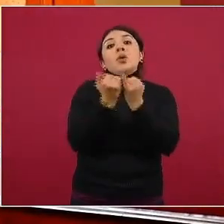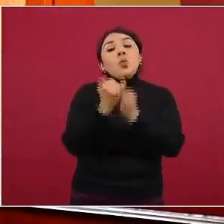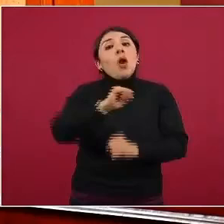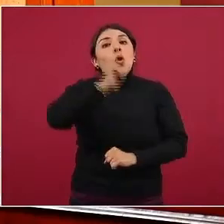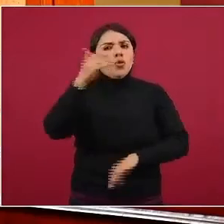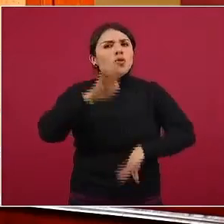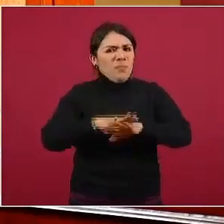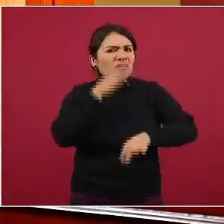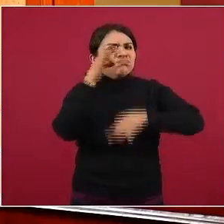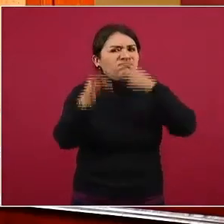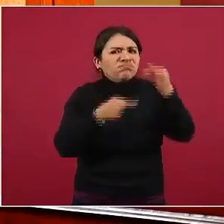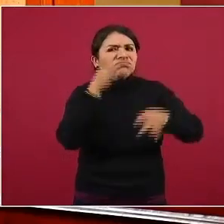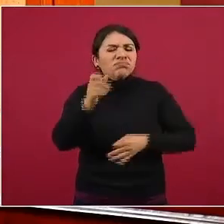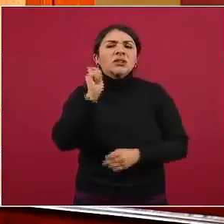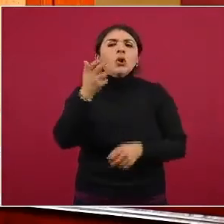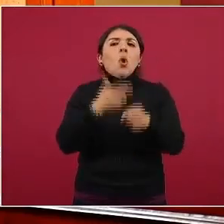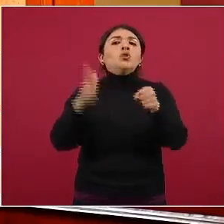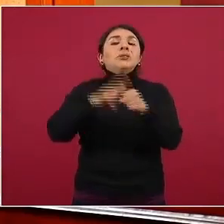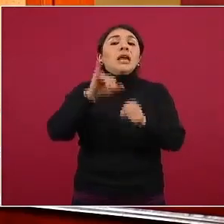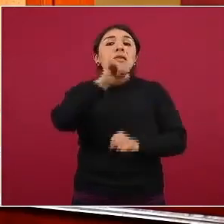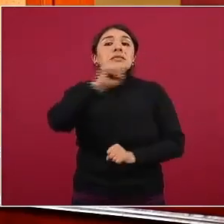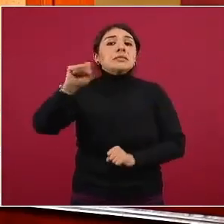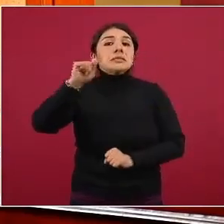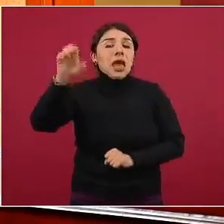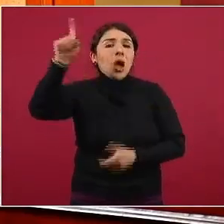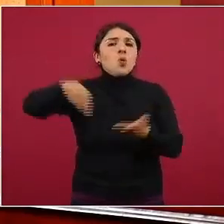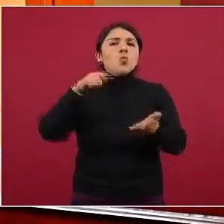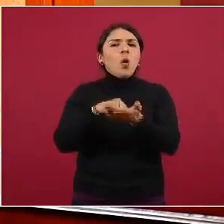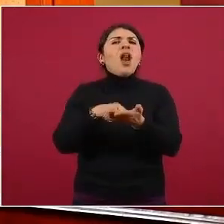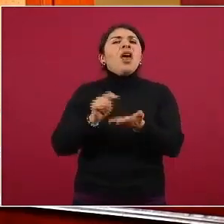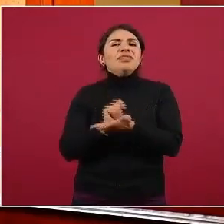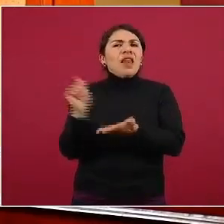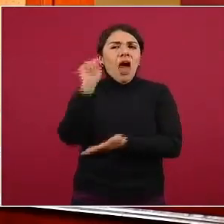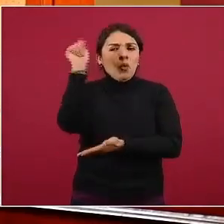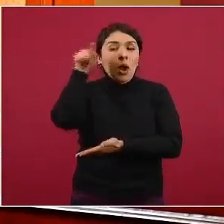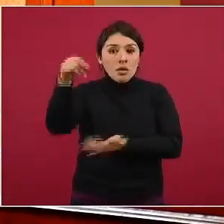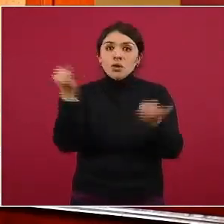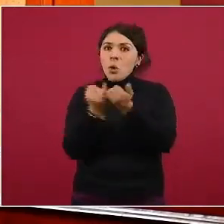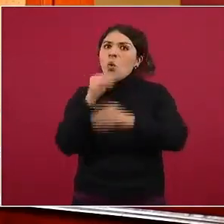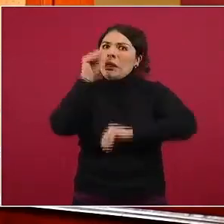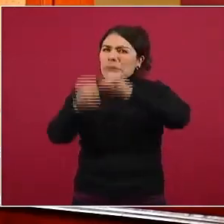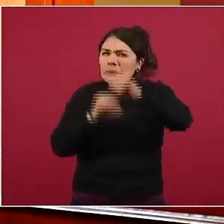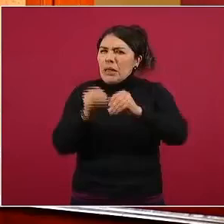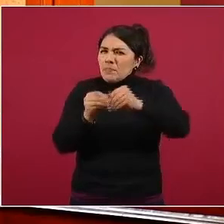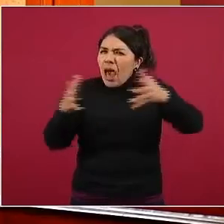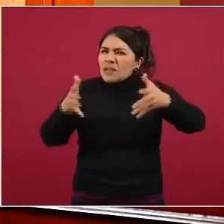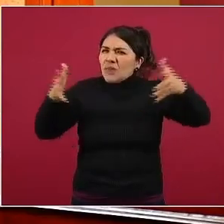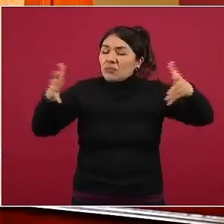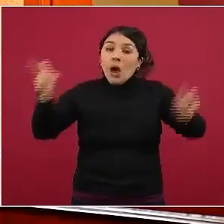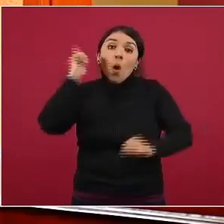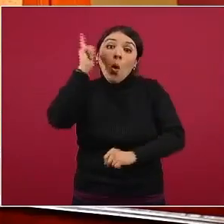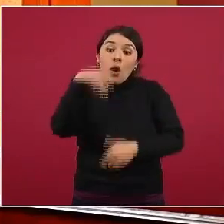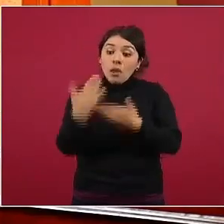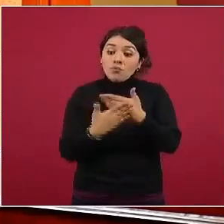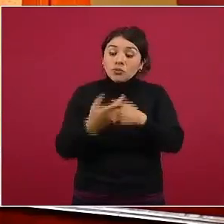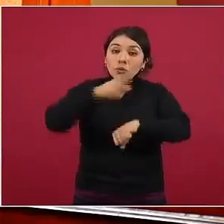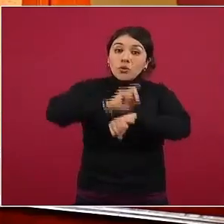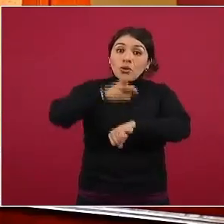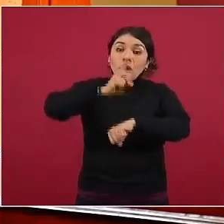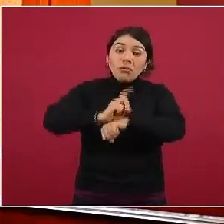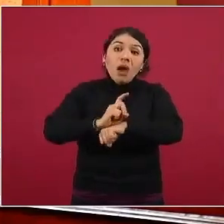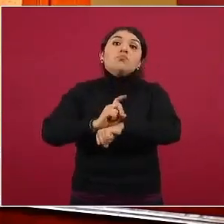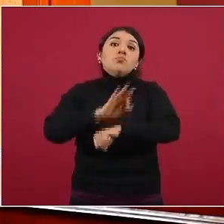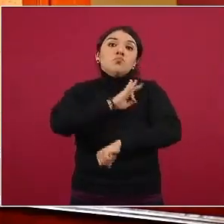se ha anunciado es el Hospital del ISSSTE en Tláhuac, que ha ido incrementando su capacidad, y esperemos que en los próximos días